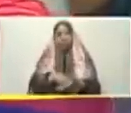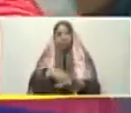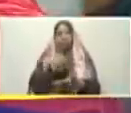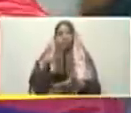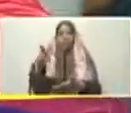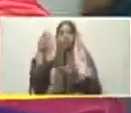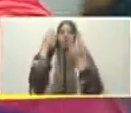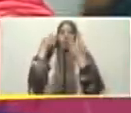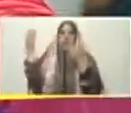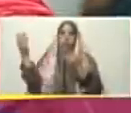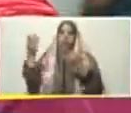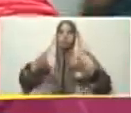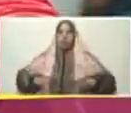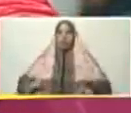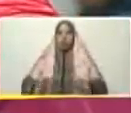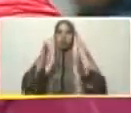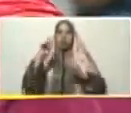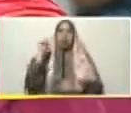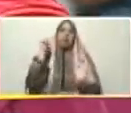del táchira grecia